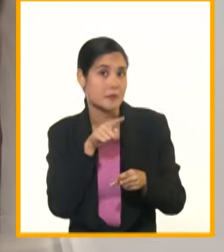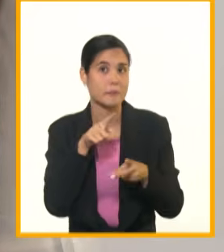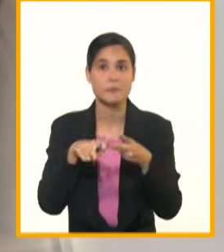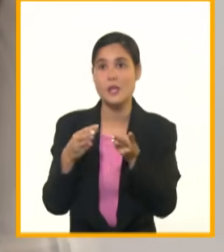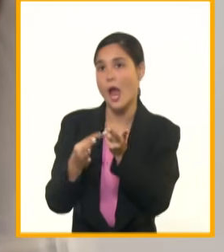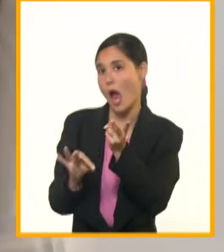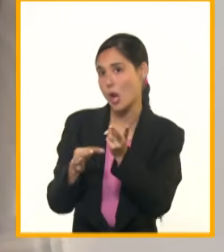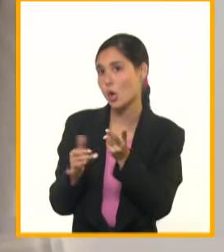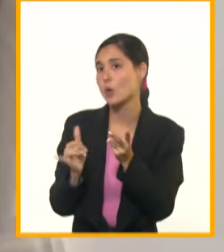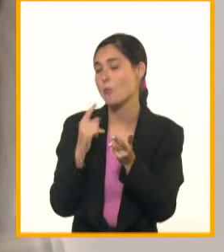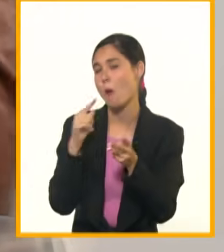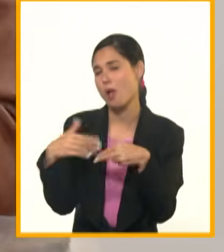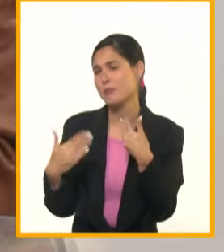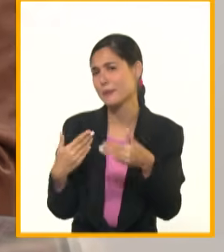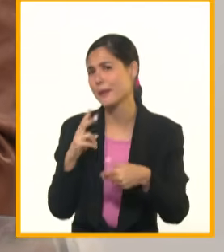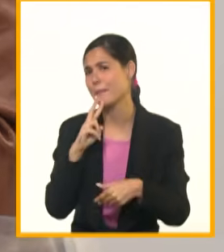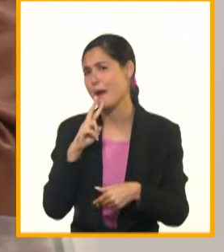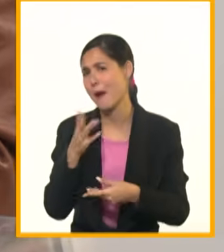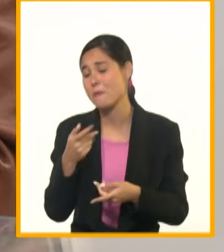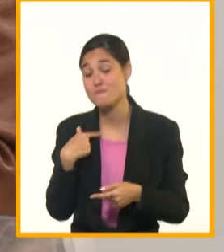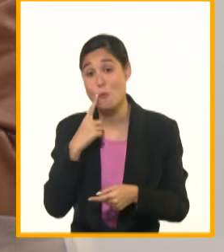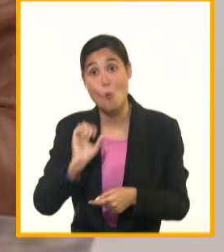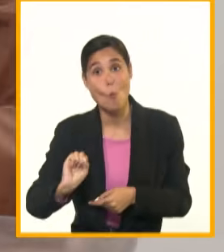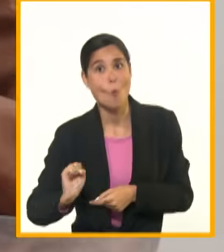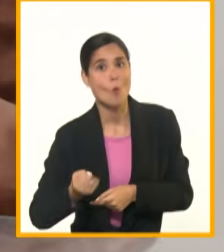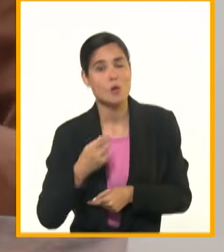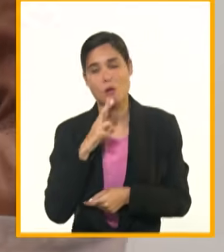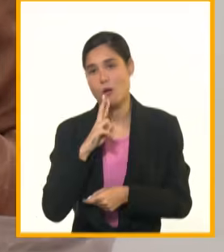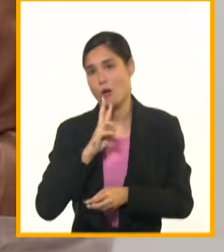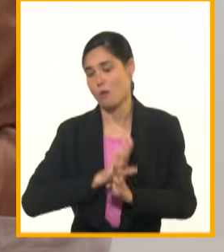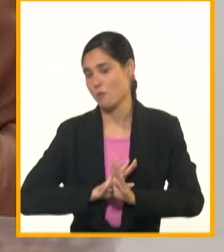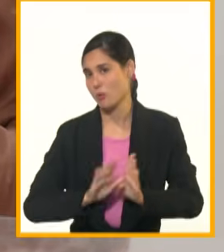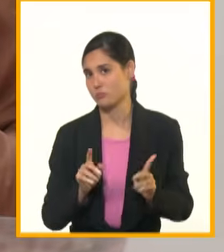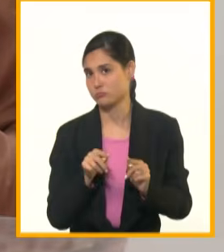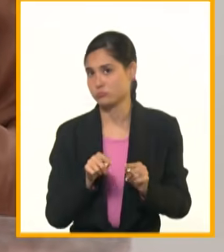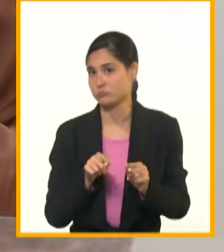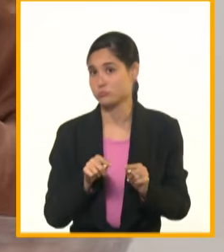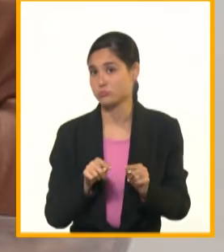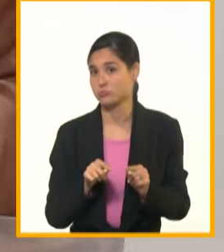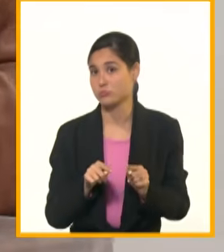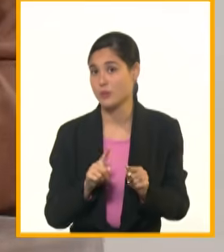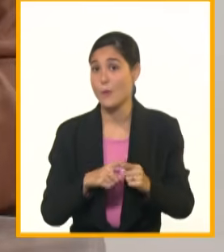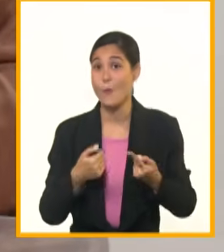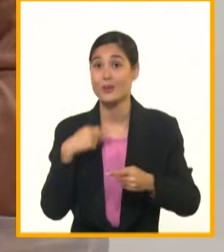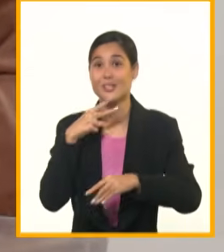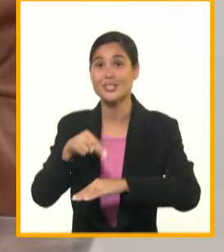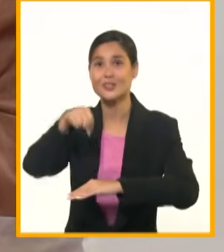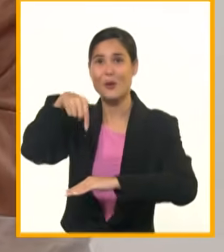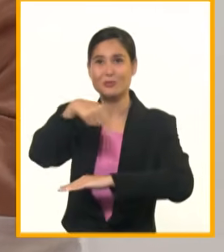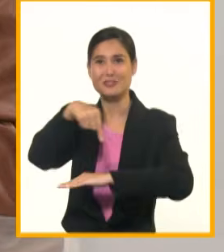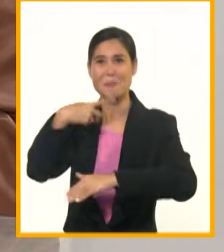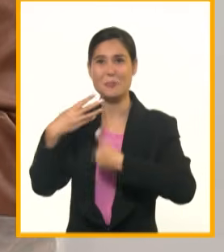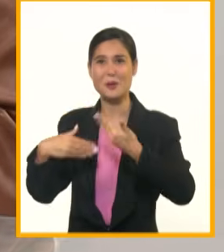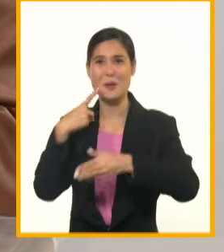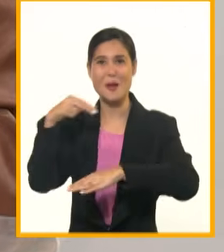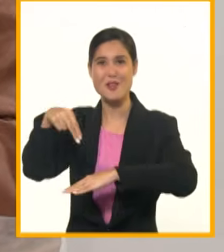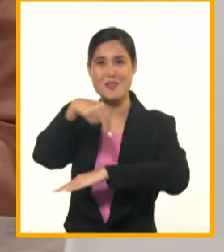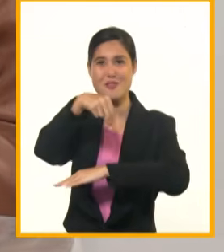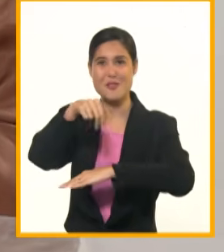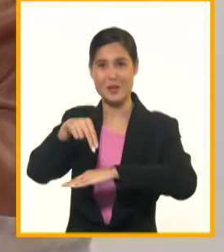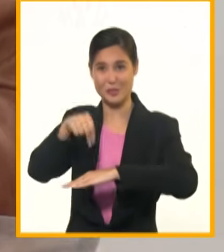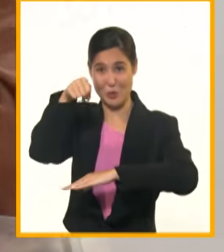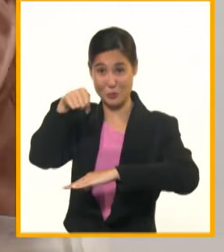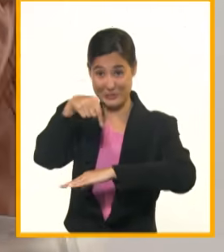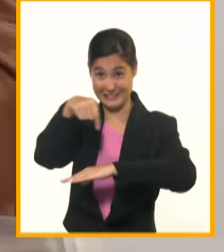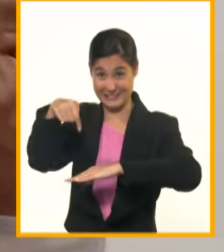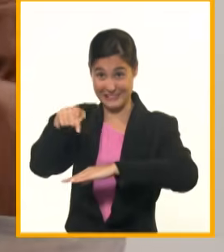caña requiere agua. Y tenemos además ese canal magistral que llega casi del límite de Candelaria hasta Consolación, hecho también por la